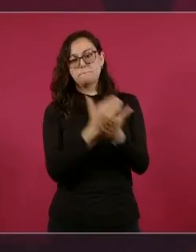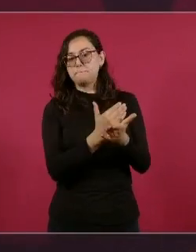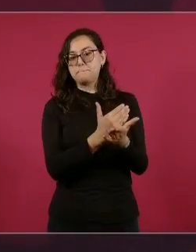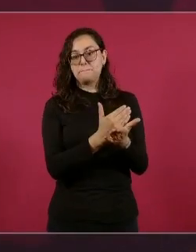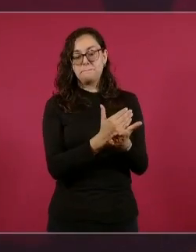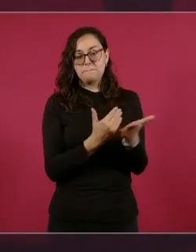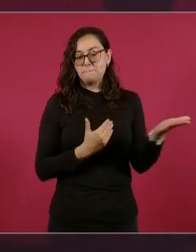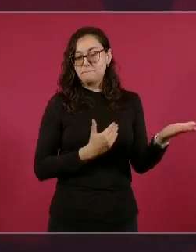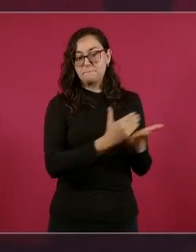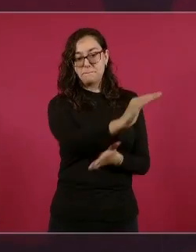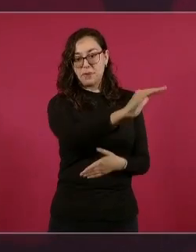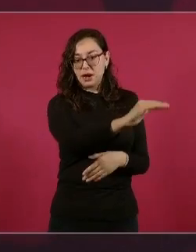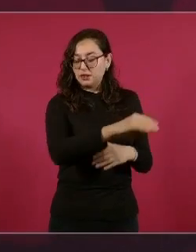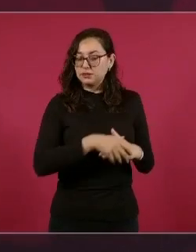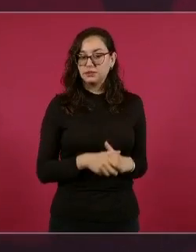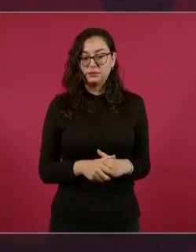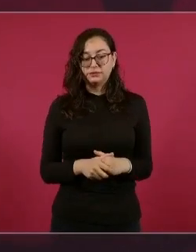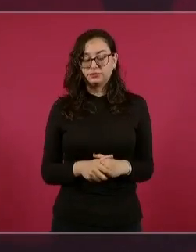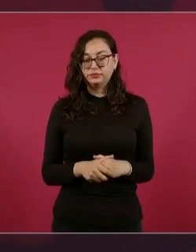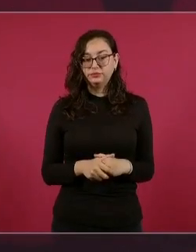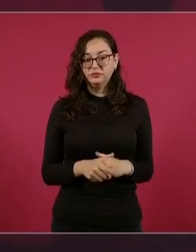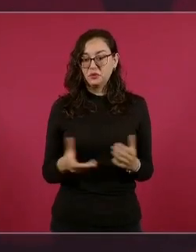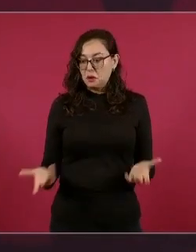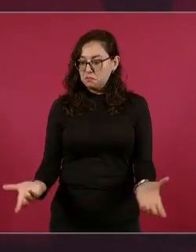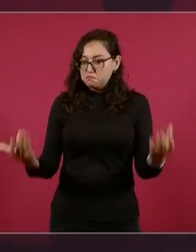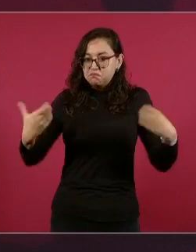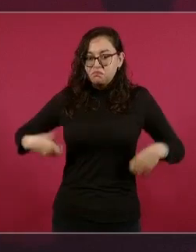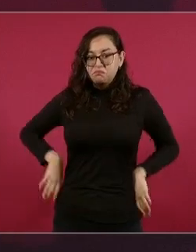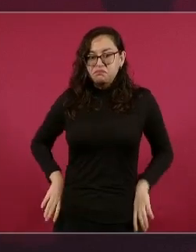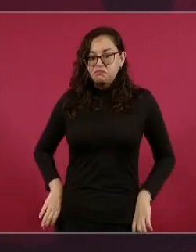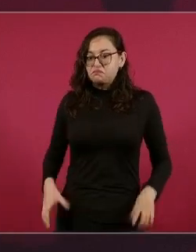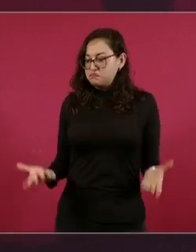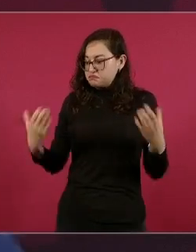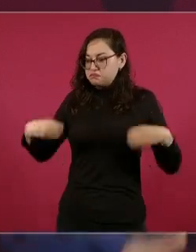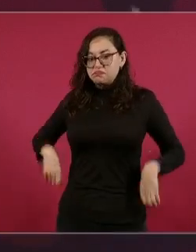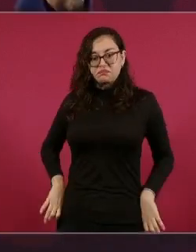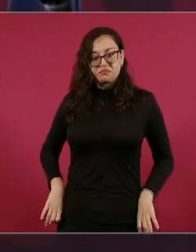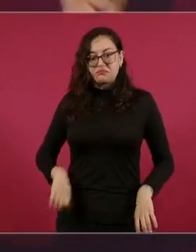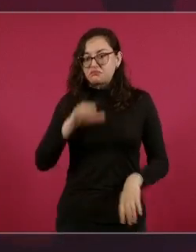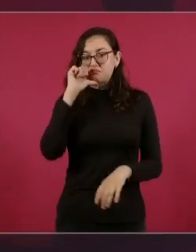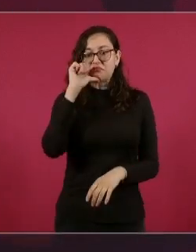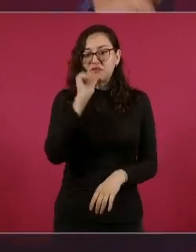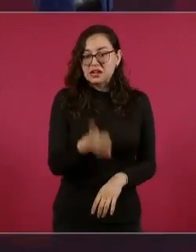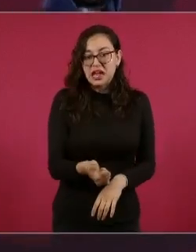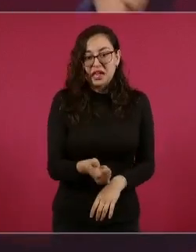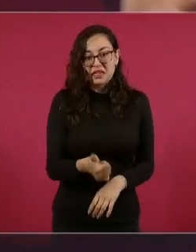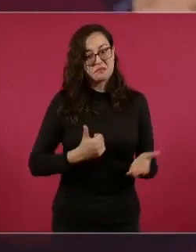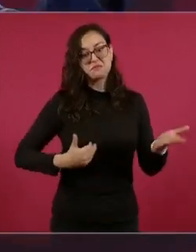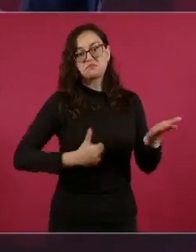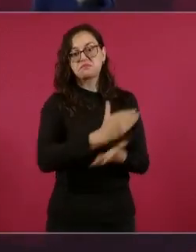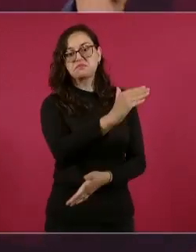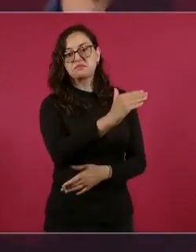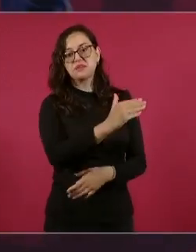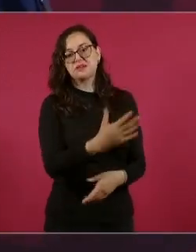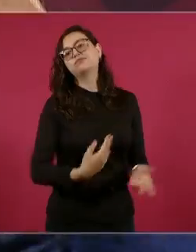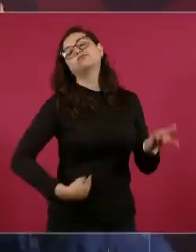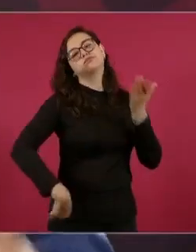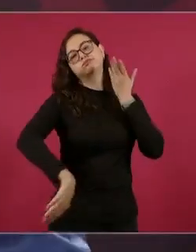como lo hacían anteriormente, ya no pueden saquear, pues los tenemos de